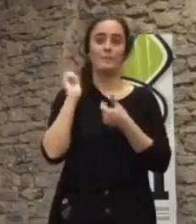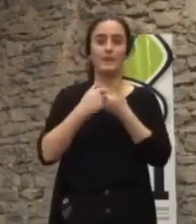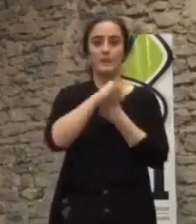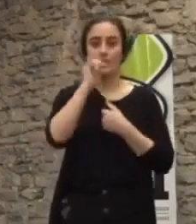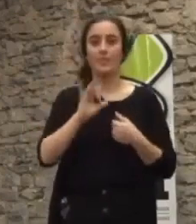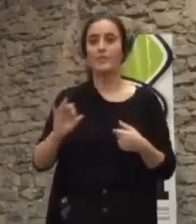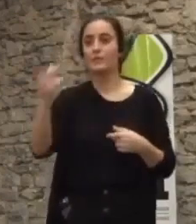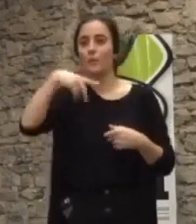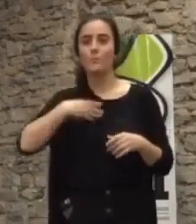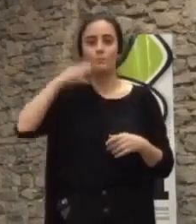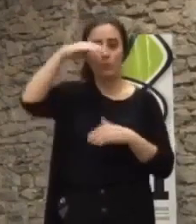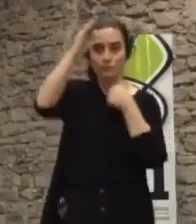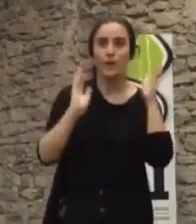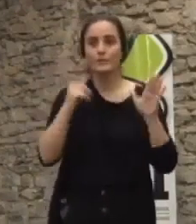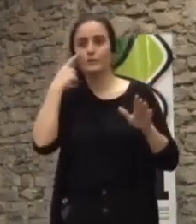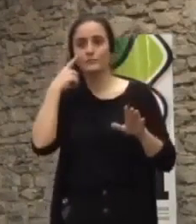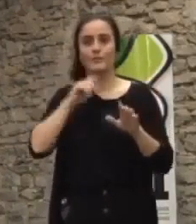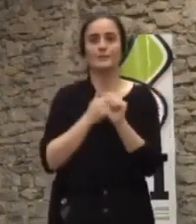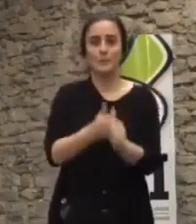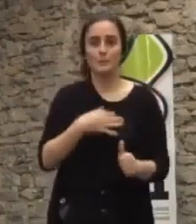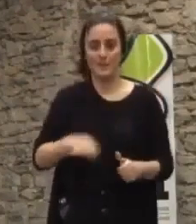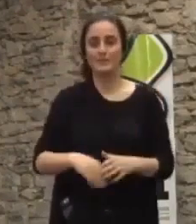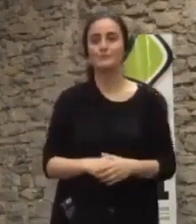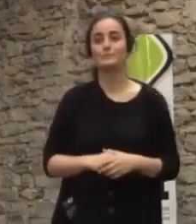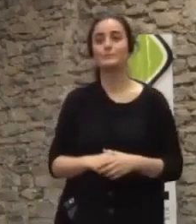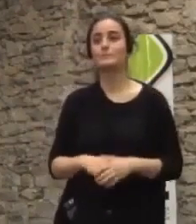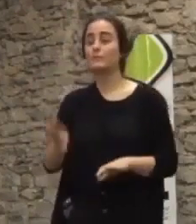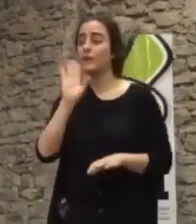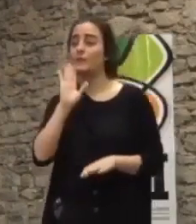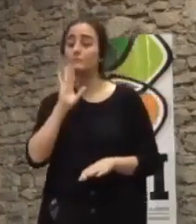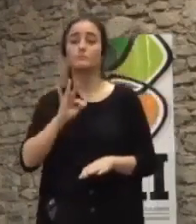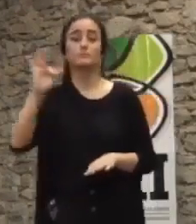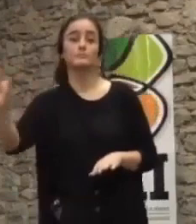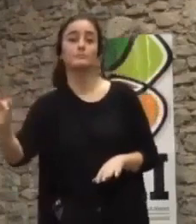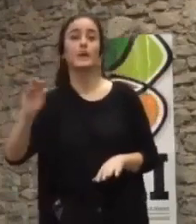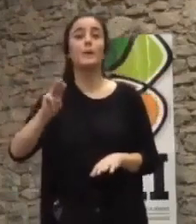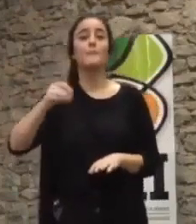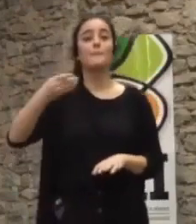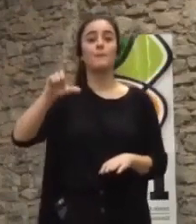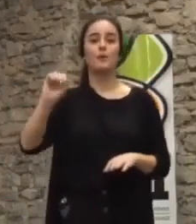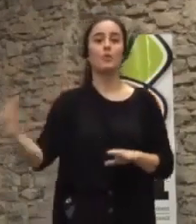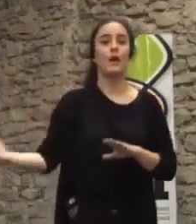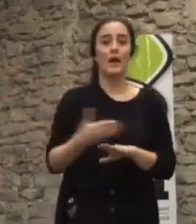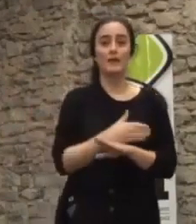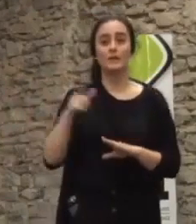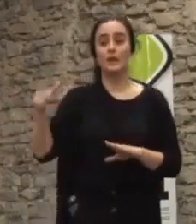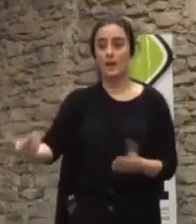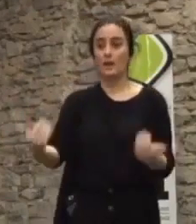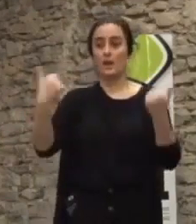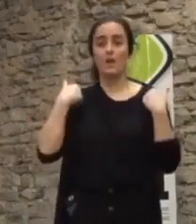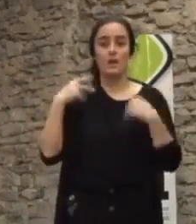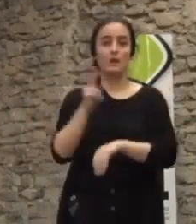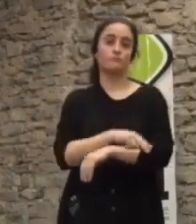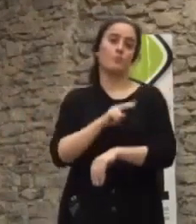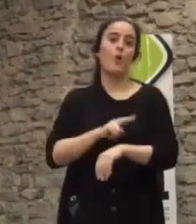¿vale? Para que podáis estar atentas y atentos, pues ahí nos podéis seguir. Y bueno, lo que decía, antes de dar la palabra a Pablo, agente antirrumores del Pilar Iparralde, para